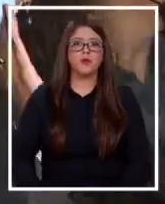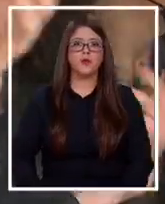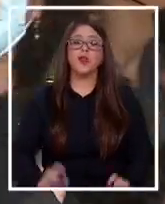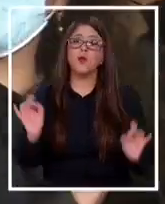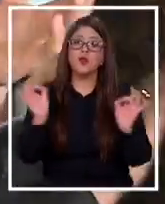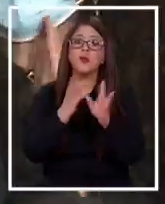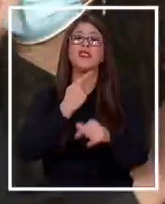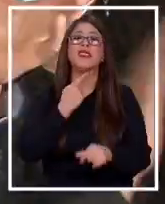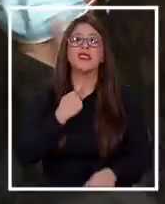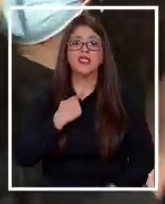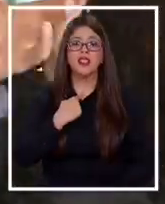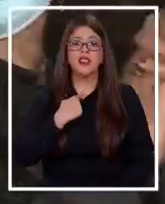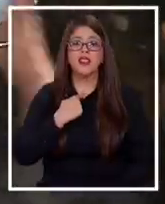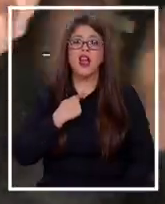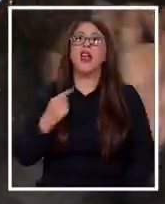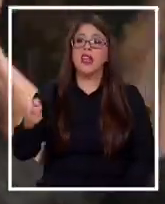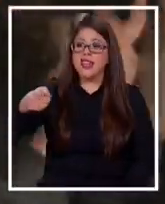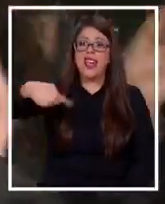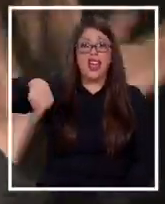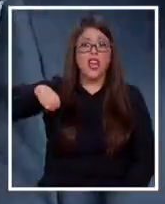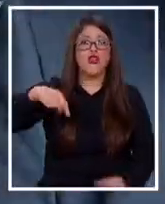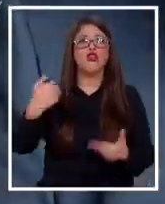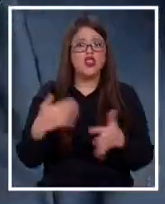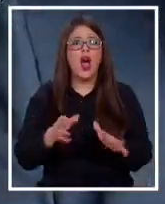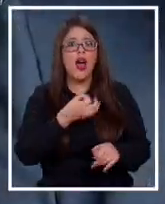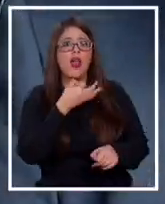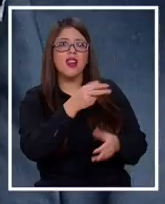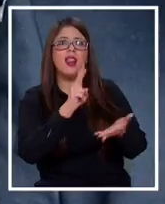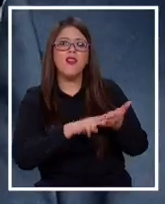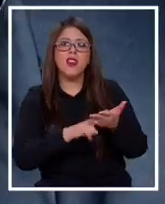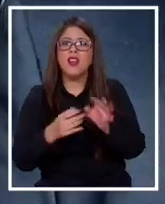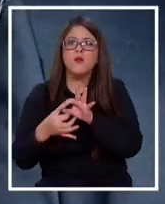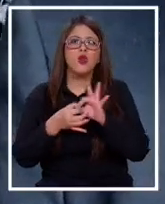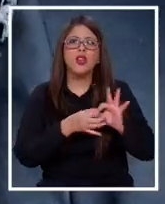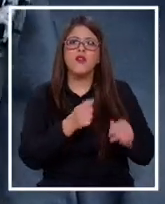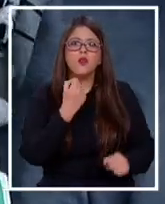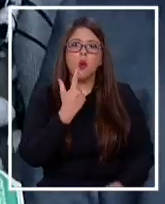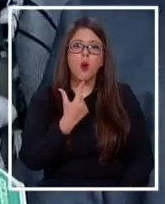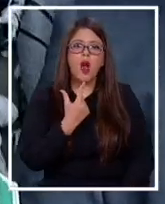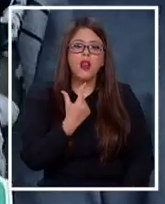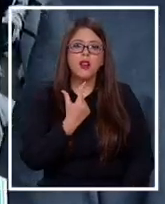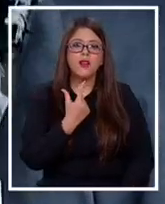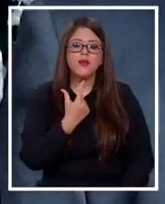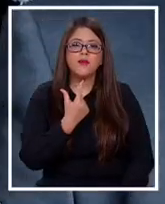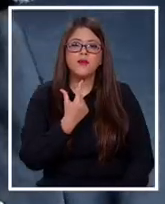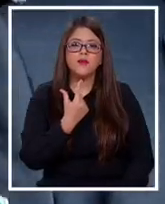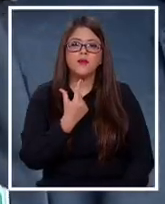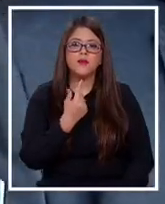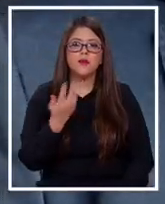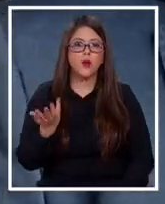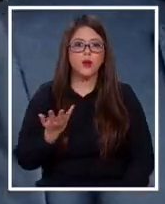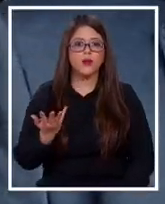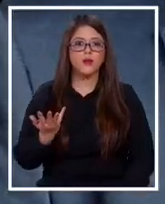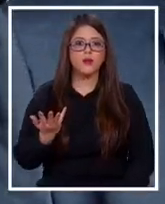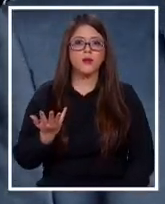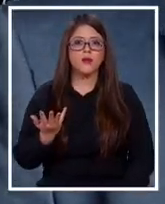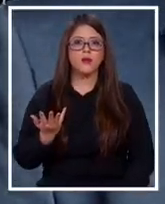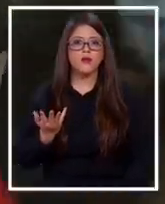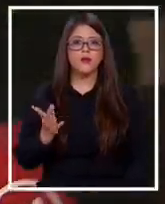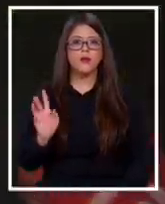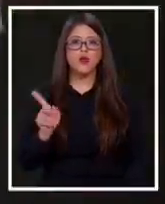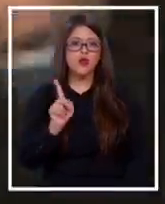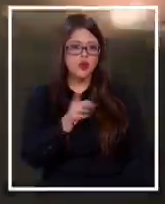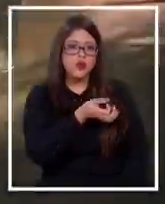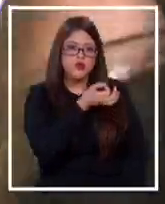Sería interesante que ellos sinceraran en realidad cuáles fueron las motivaciones que los llevaron a no honrar su